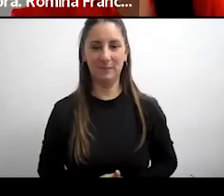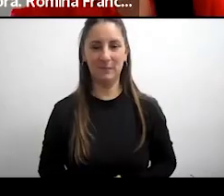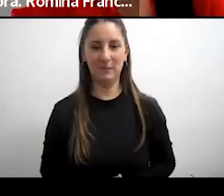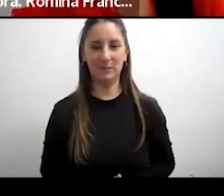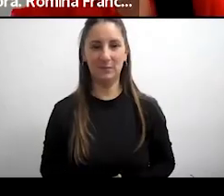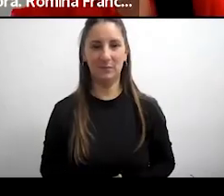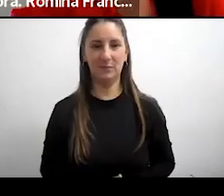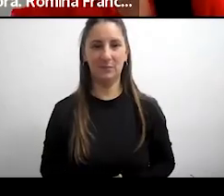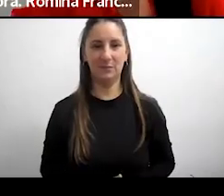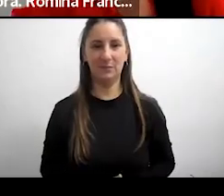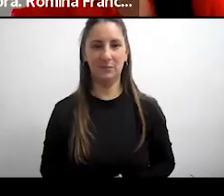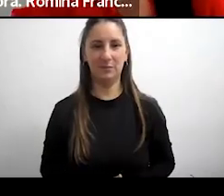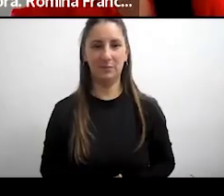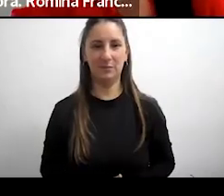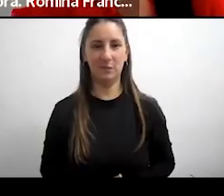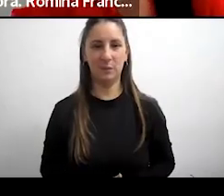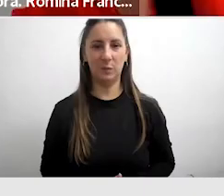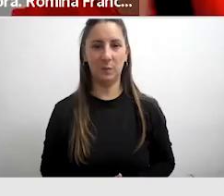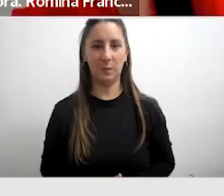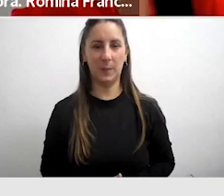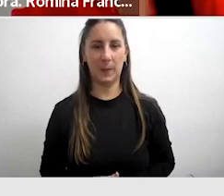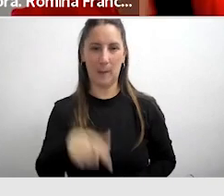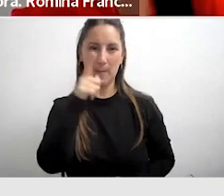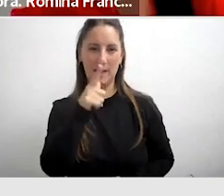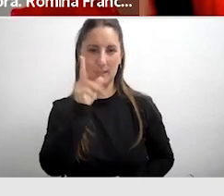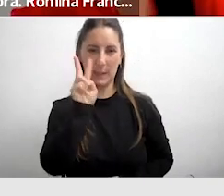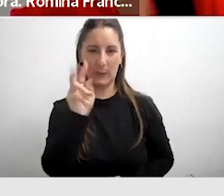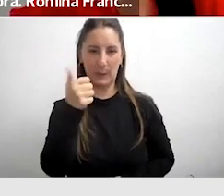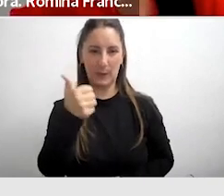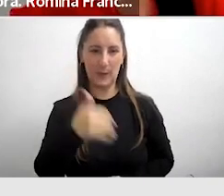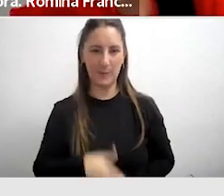Vamos a abordar, ahí creo que se ve bien.